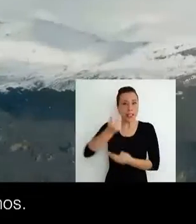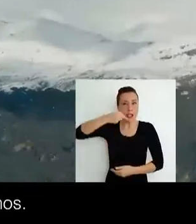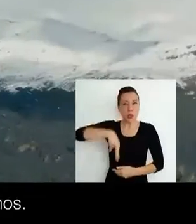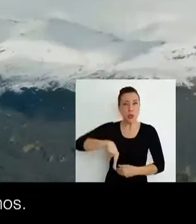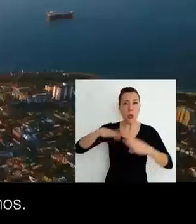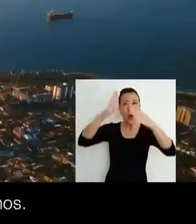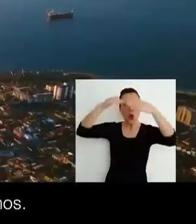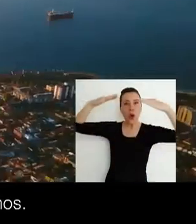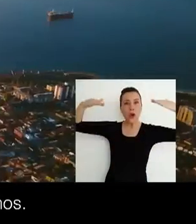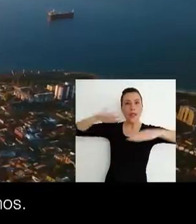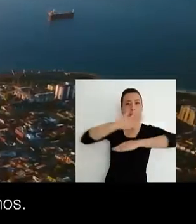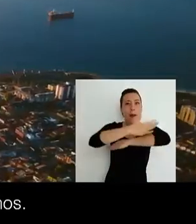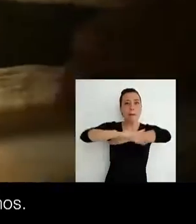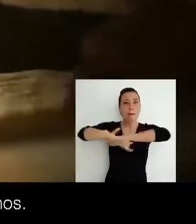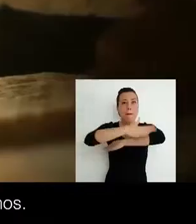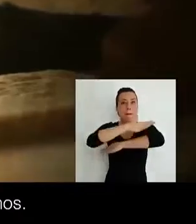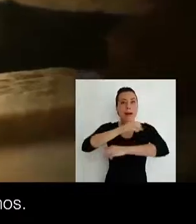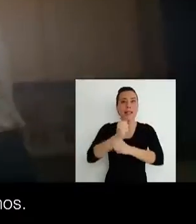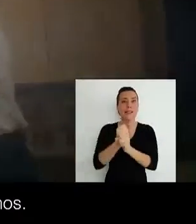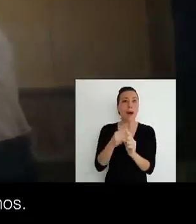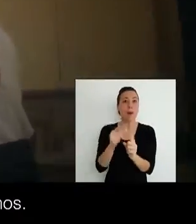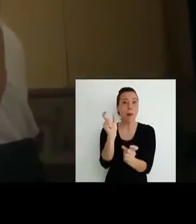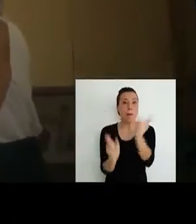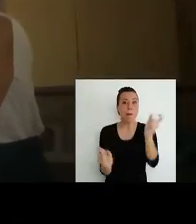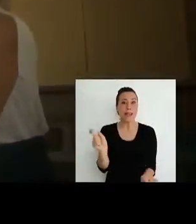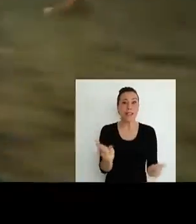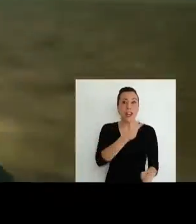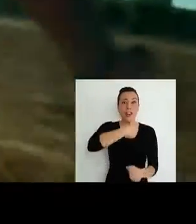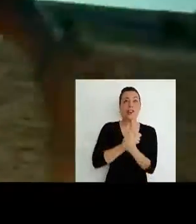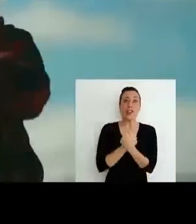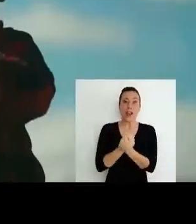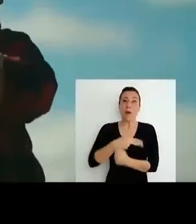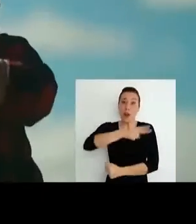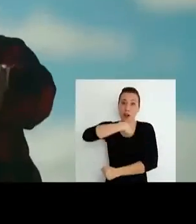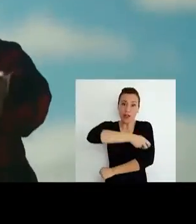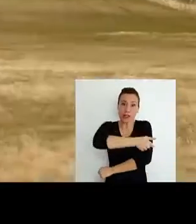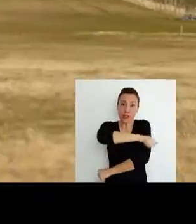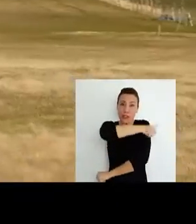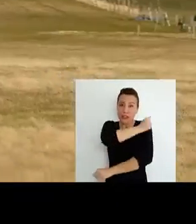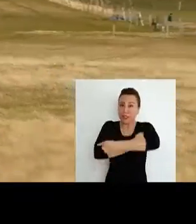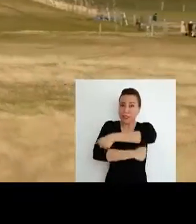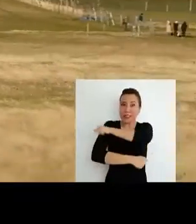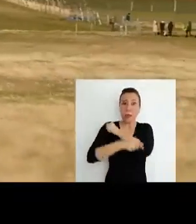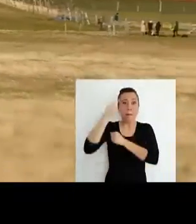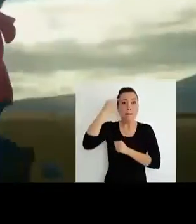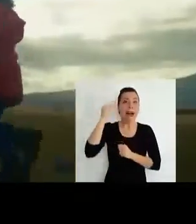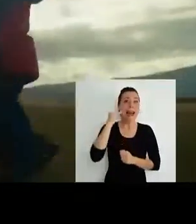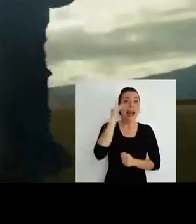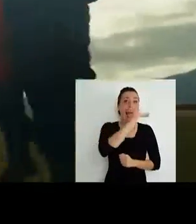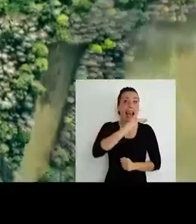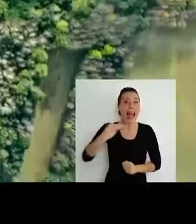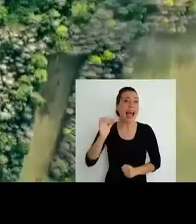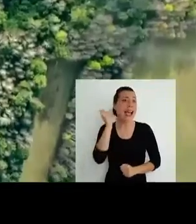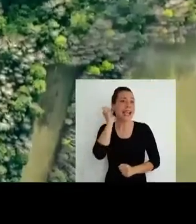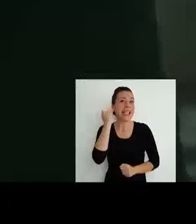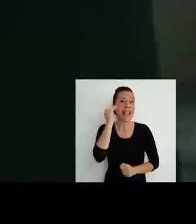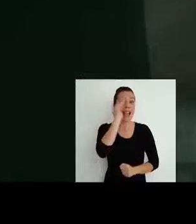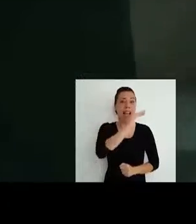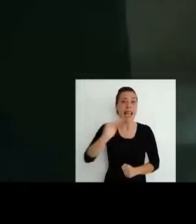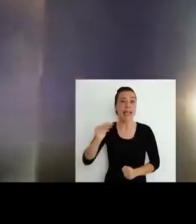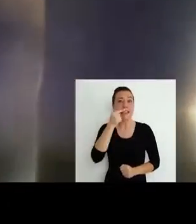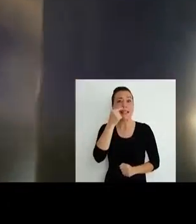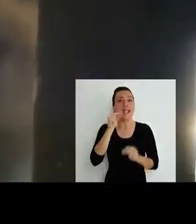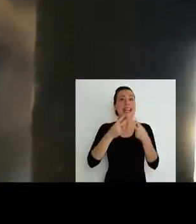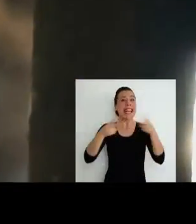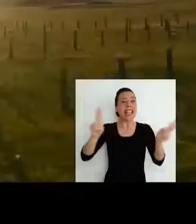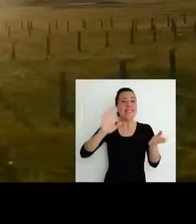de cordillera a mar trabajando por quienes queremos los arremangamos para que niñas y niños sean libres sanos y